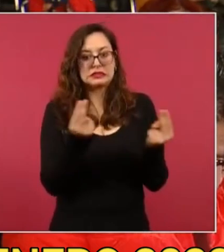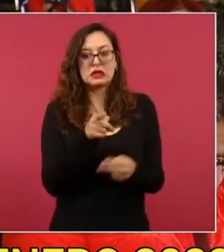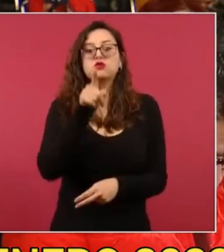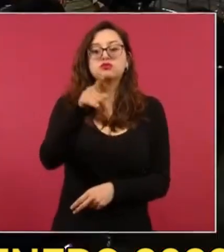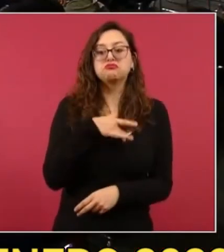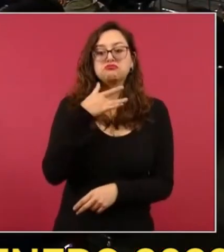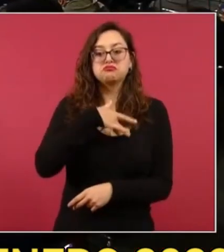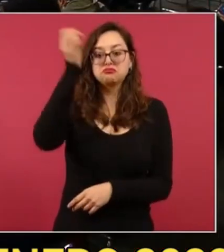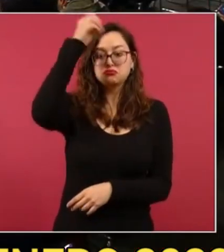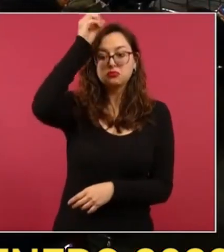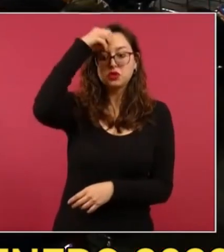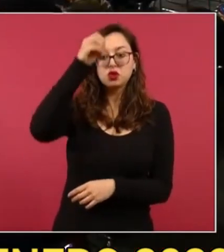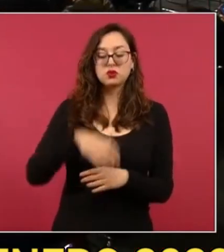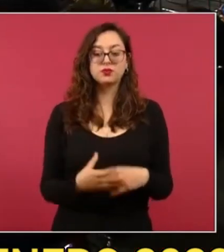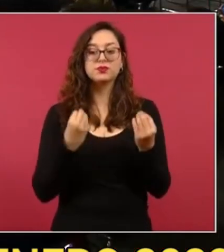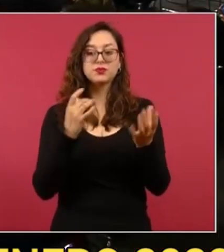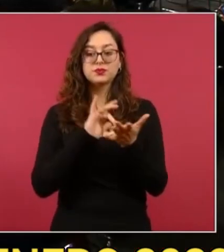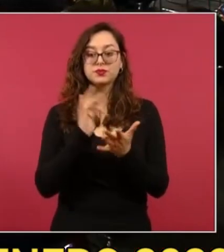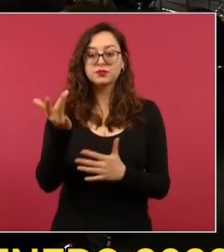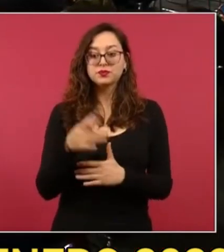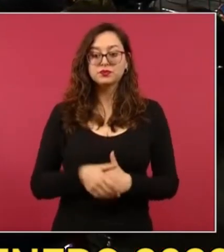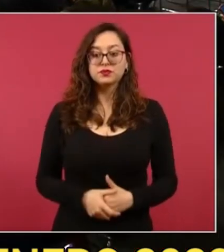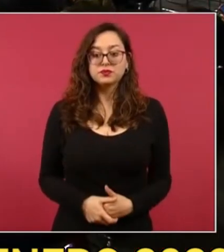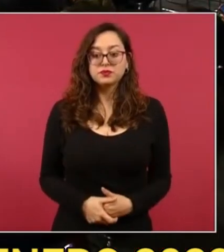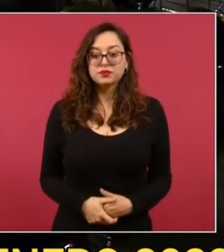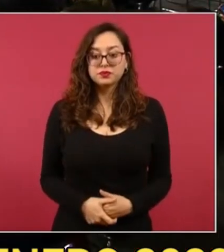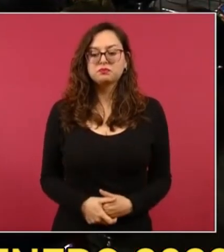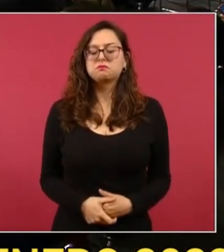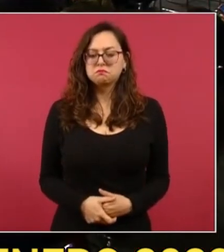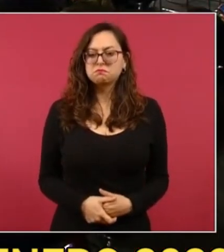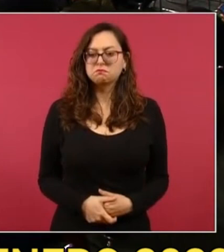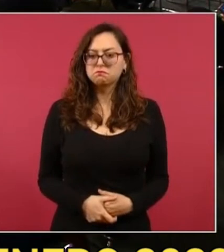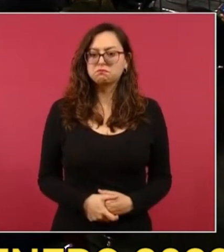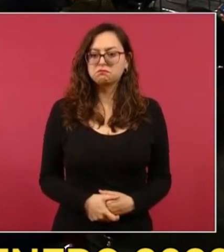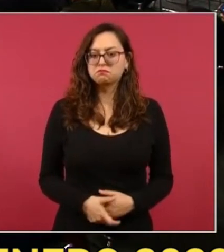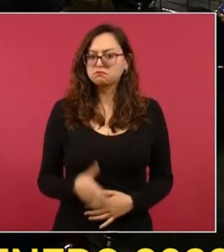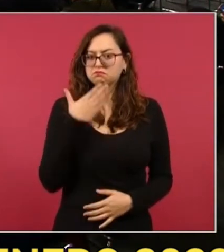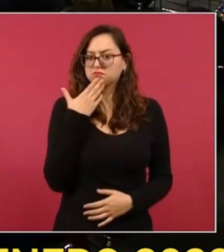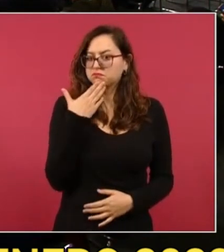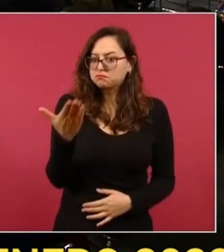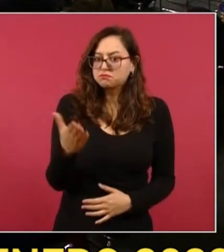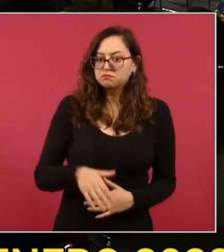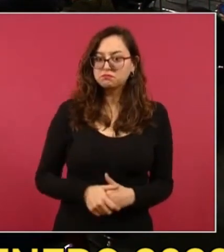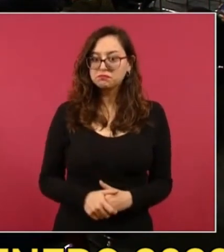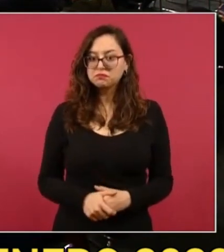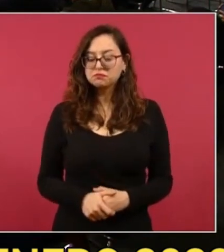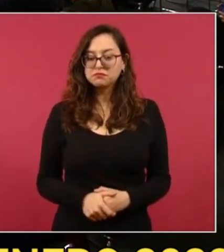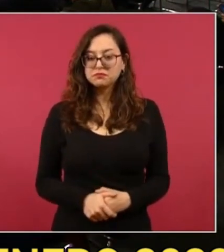esta alianza. Muchas gracias. Pues yo creo que está bien, están en su derecho